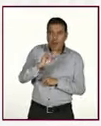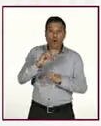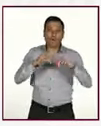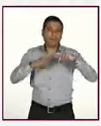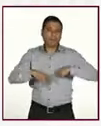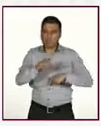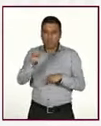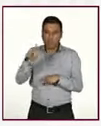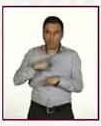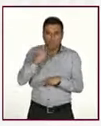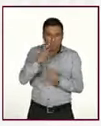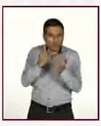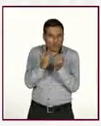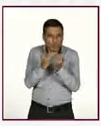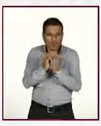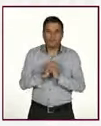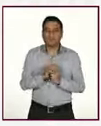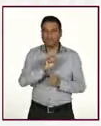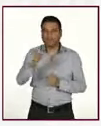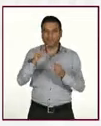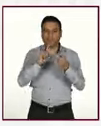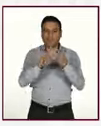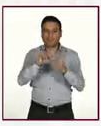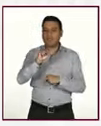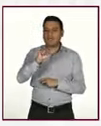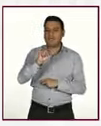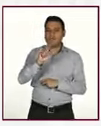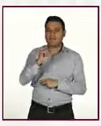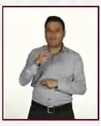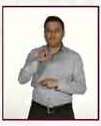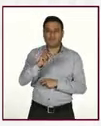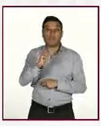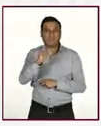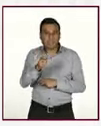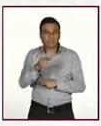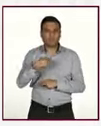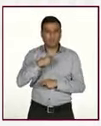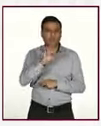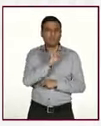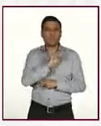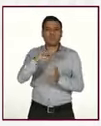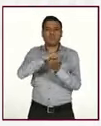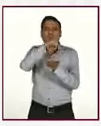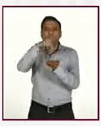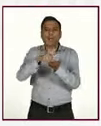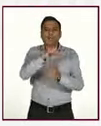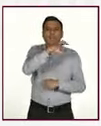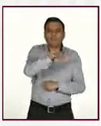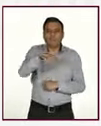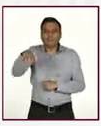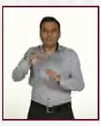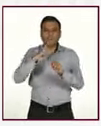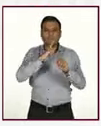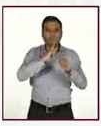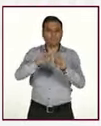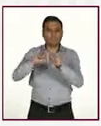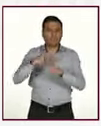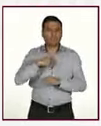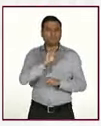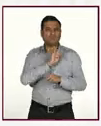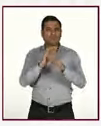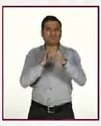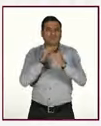¿no? La navegación, que es esta capacidad de poder manejarse en los diferentes espacios sociales y teniendo esta